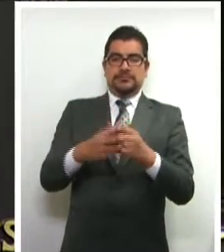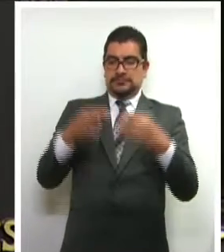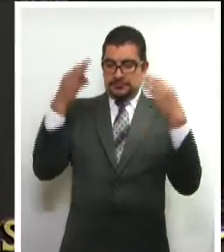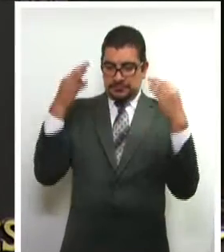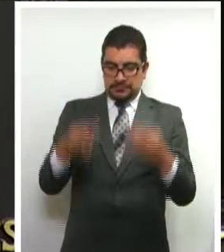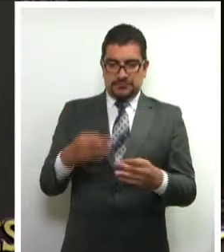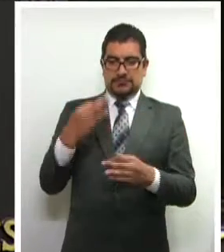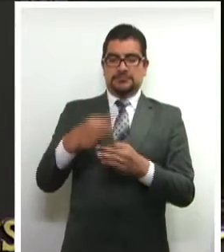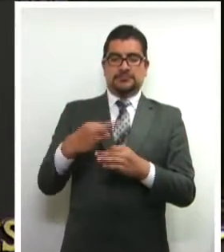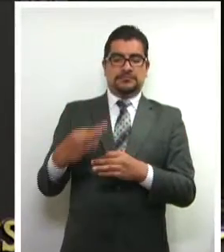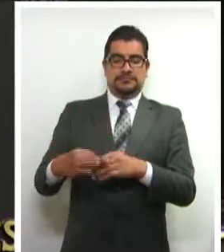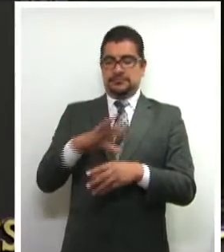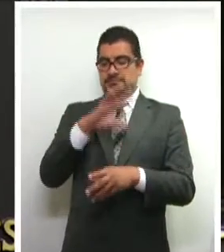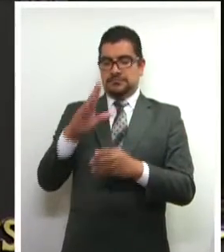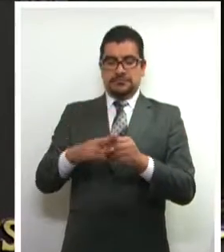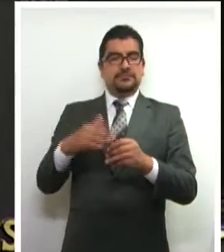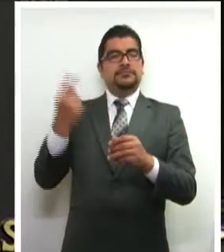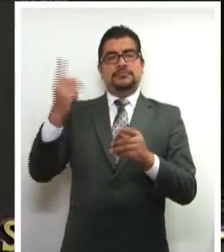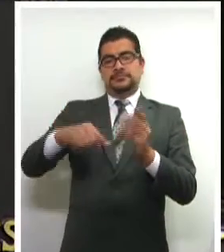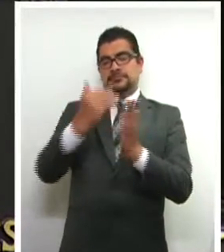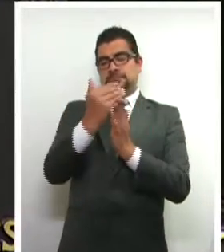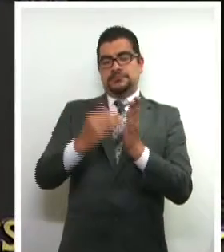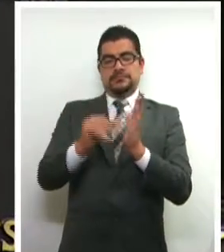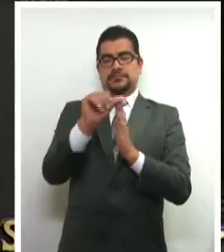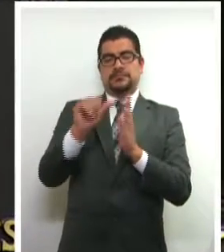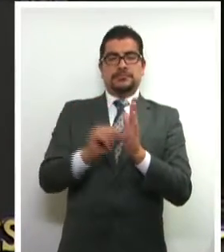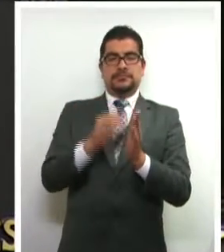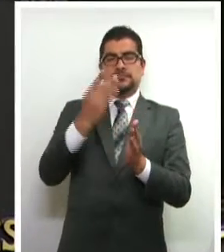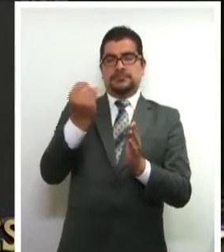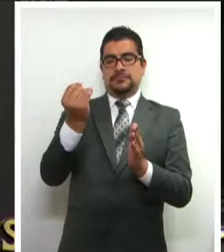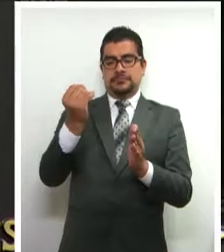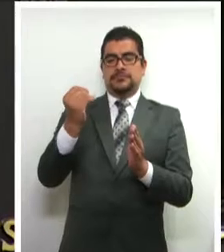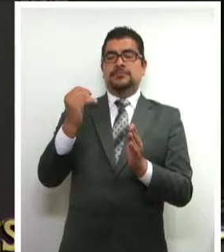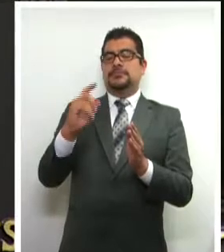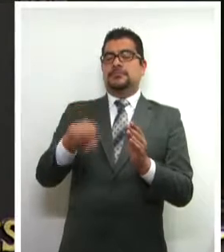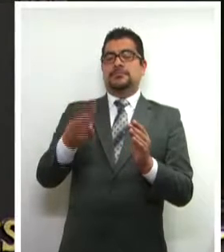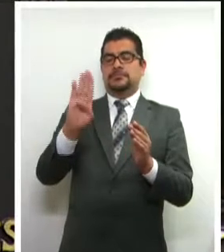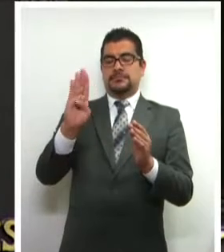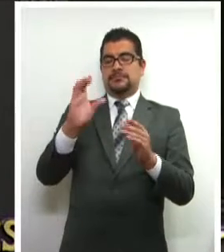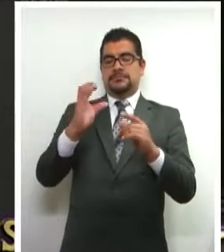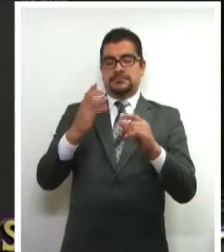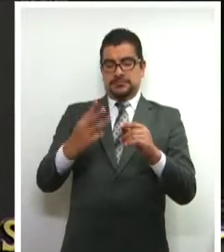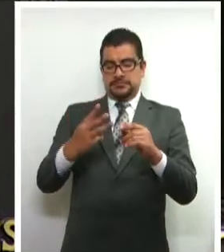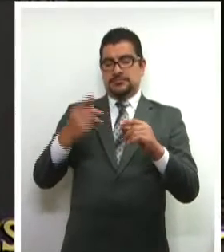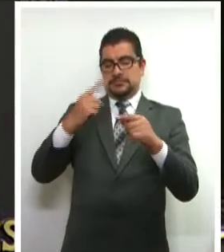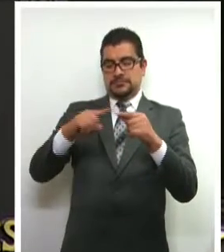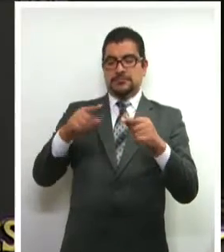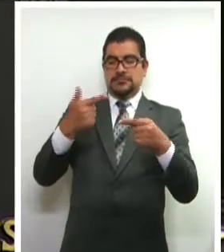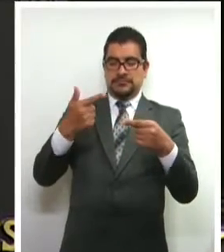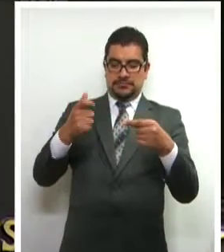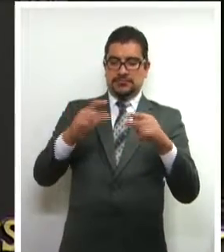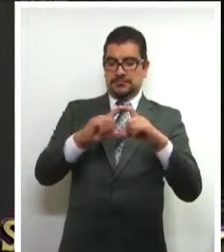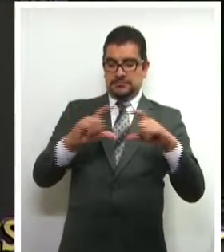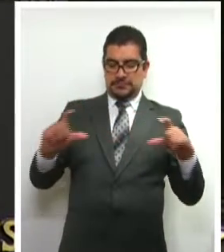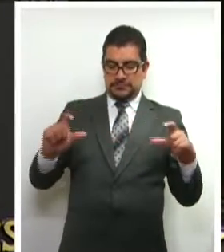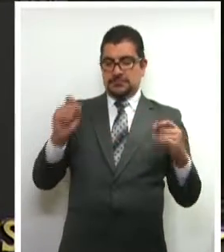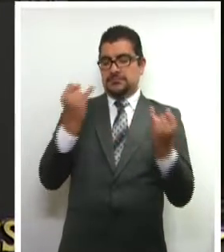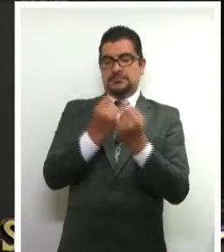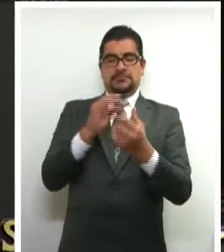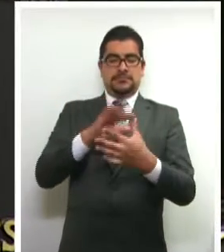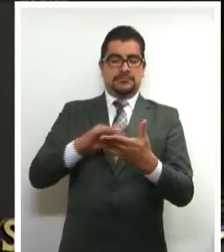cabal con lo mandatado en el propio artículo 59, apartado B, numeral 3 de la fracción séptima de este proyecto. La letra